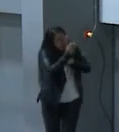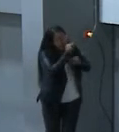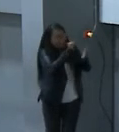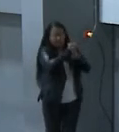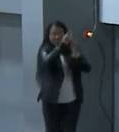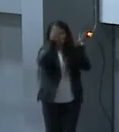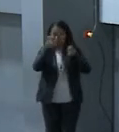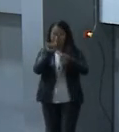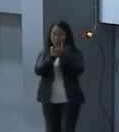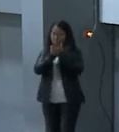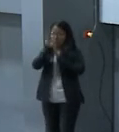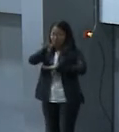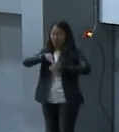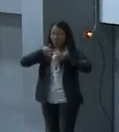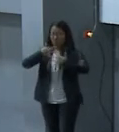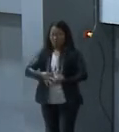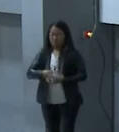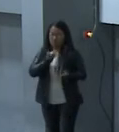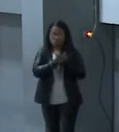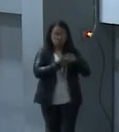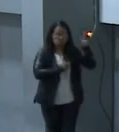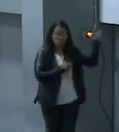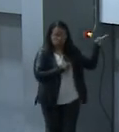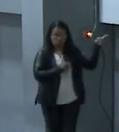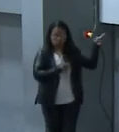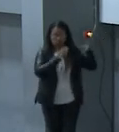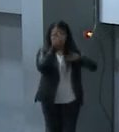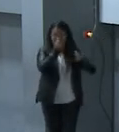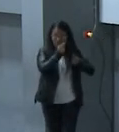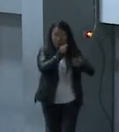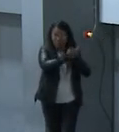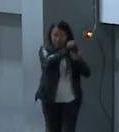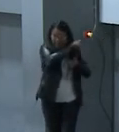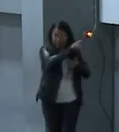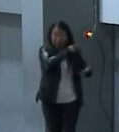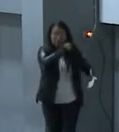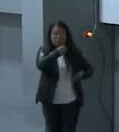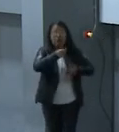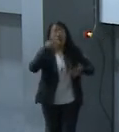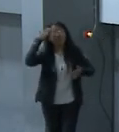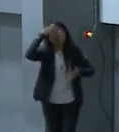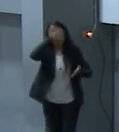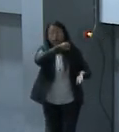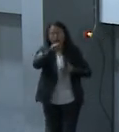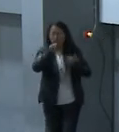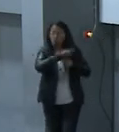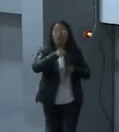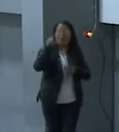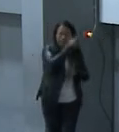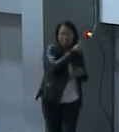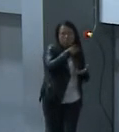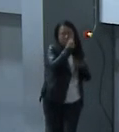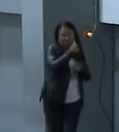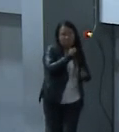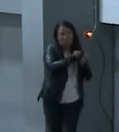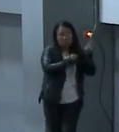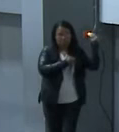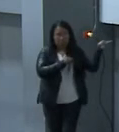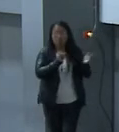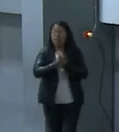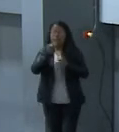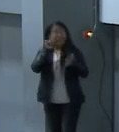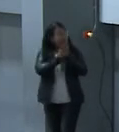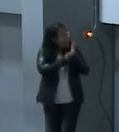cuando hablamos de formalización, no de otro. ¿Sí? No estamos hablando de dineros que no han entrado ni van a entrar, no, estamos hablando de ese dinero. Y con ese dinero,